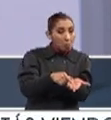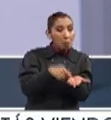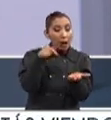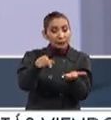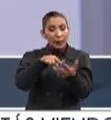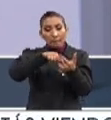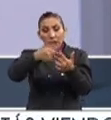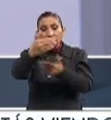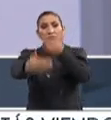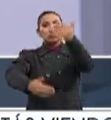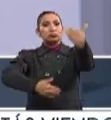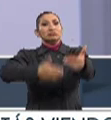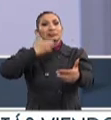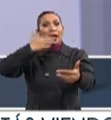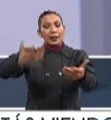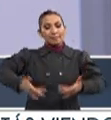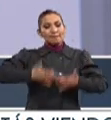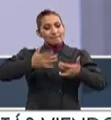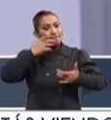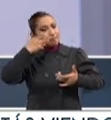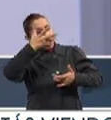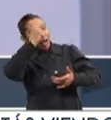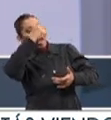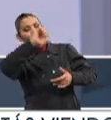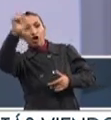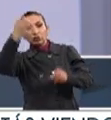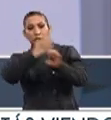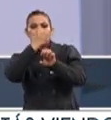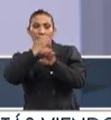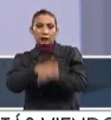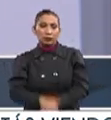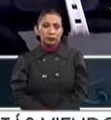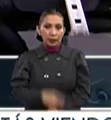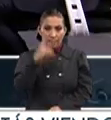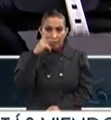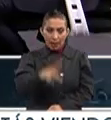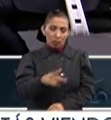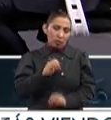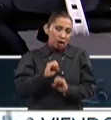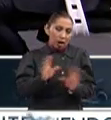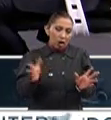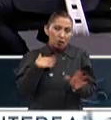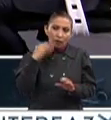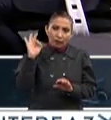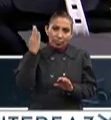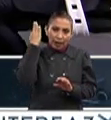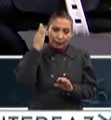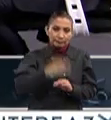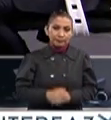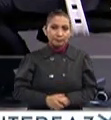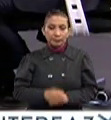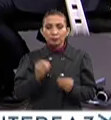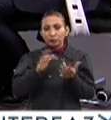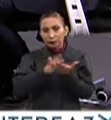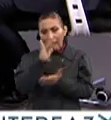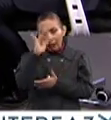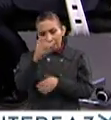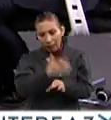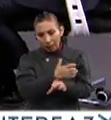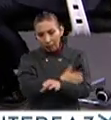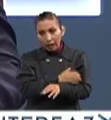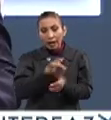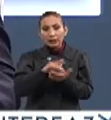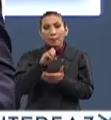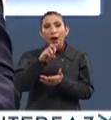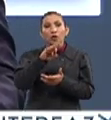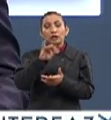un parteaguas y una inspiración para el resto de los estados de nuestro país y por supuesto a nivel federal también. Muchísimas gracias, Mauricio. Muchas gracias.